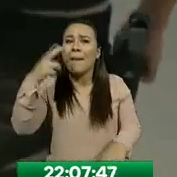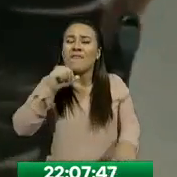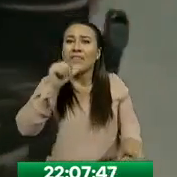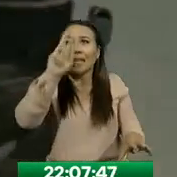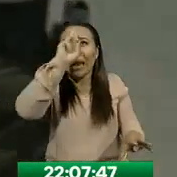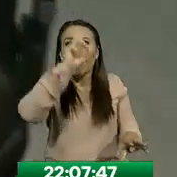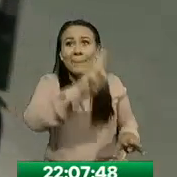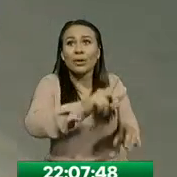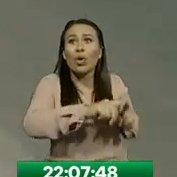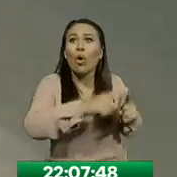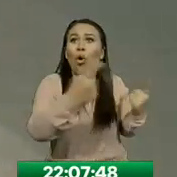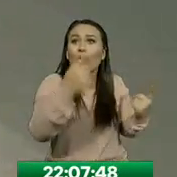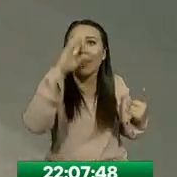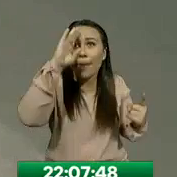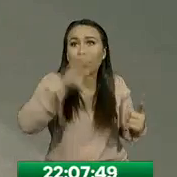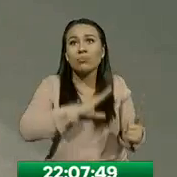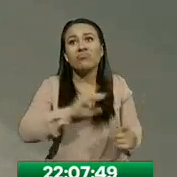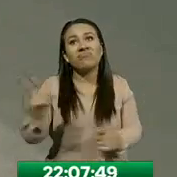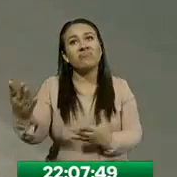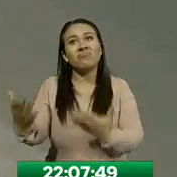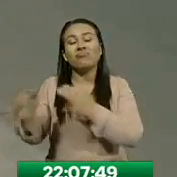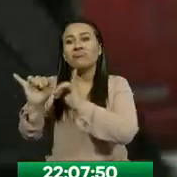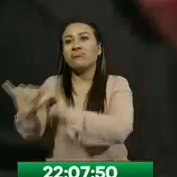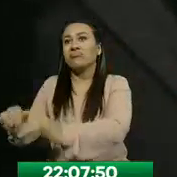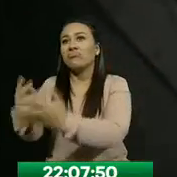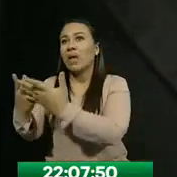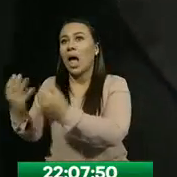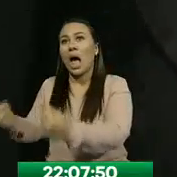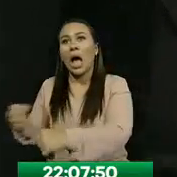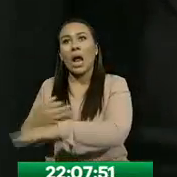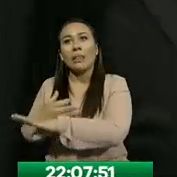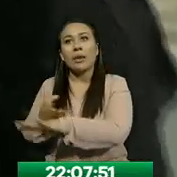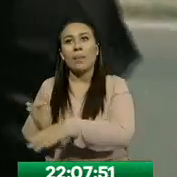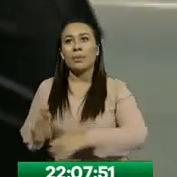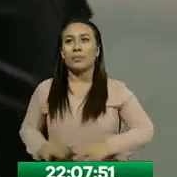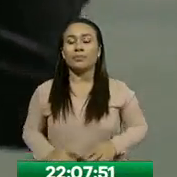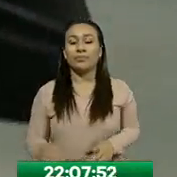policiales. Podrían pasar un buen tiempo tras las rejas. En Quito informó Iván Casamén.